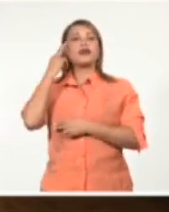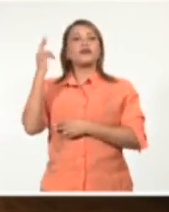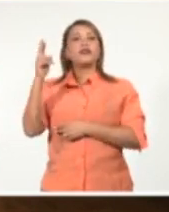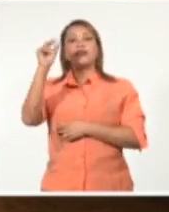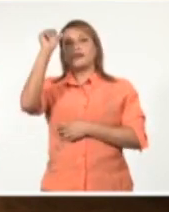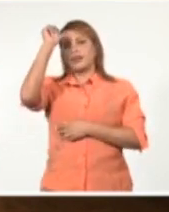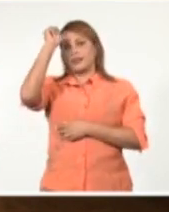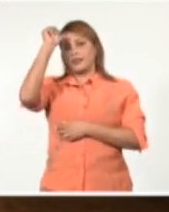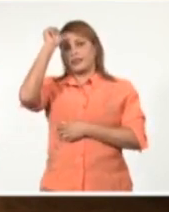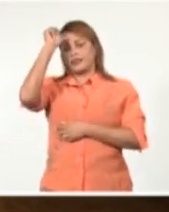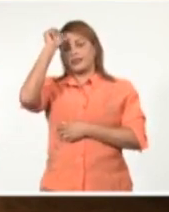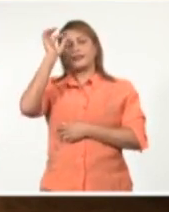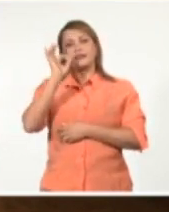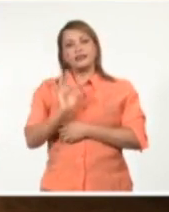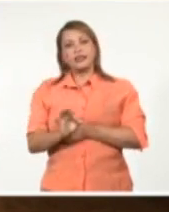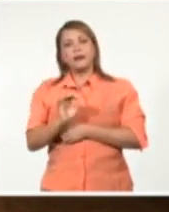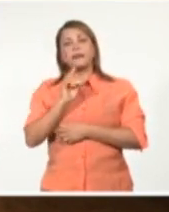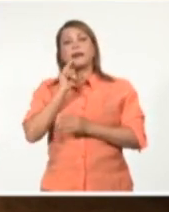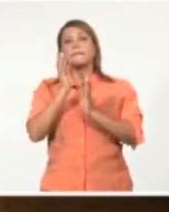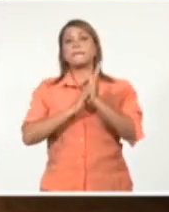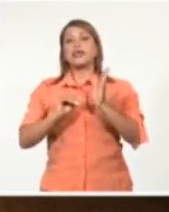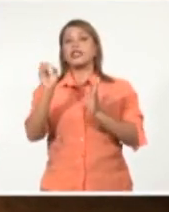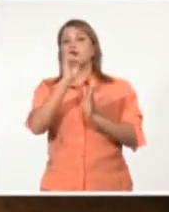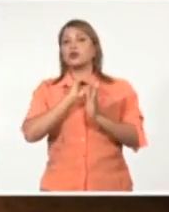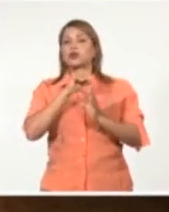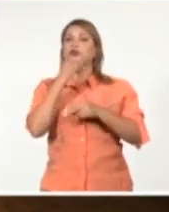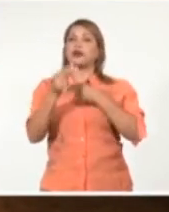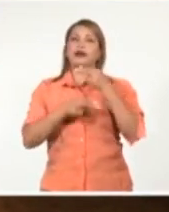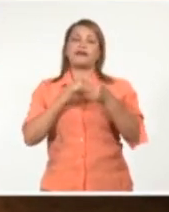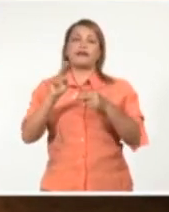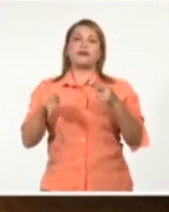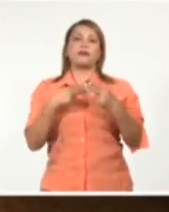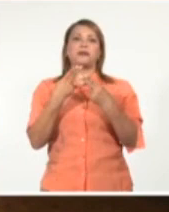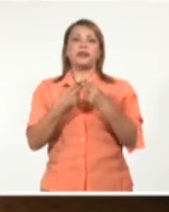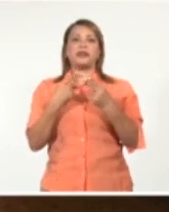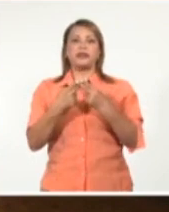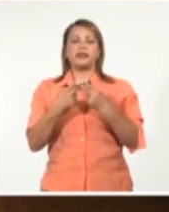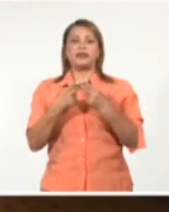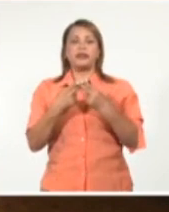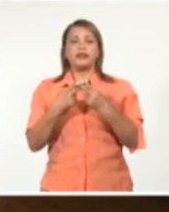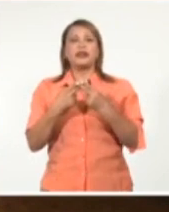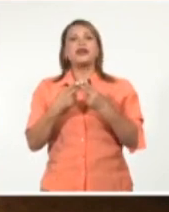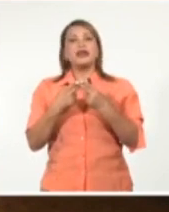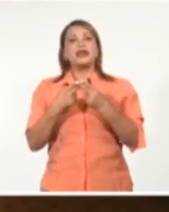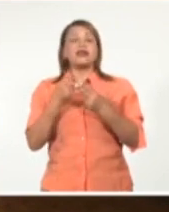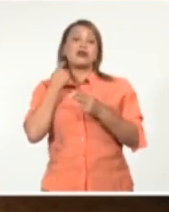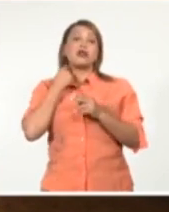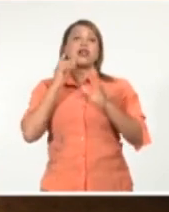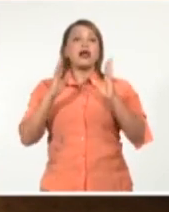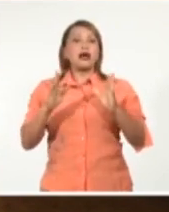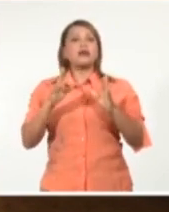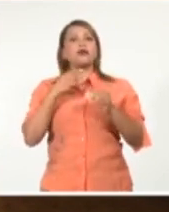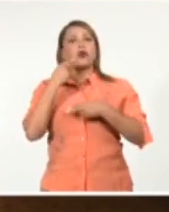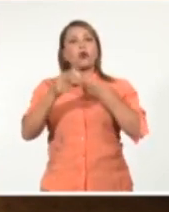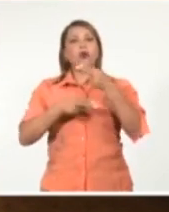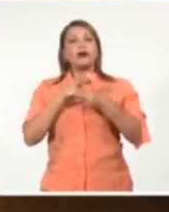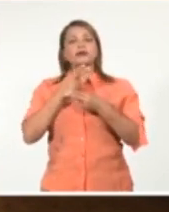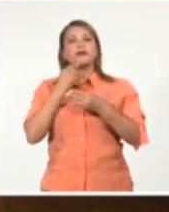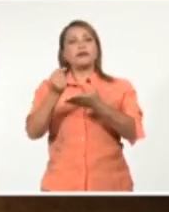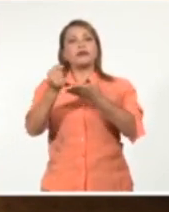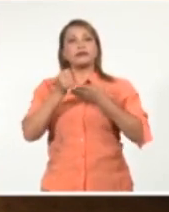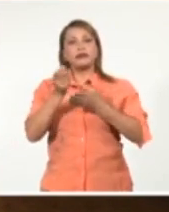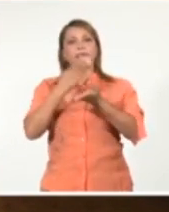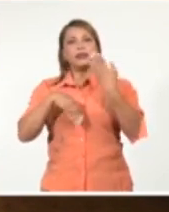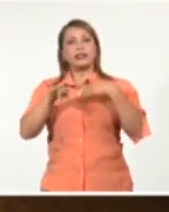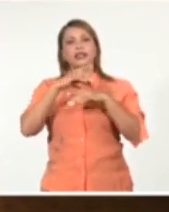Guevara de la serna que siempre se Escoge el mes de octubre para realizarla y de manera anual ha sido llevada a cabo gracias a la colaboración del Ministerio del turismo